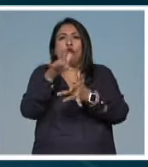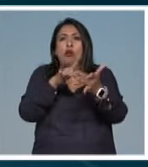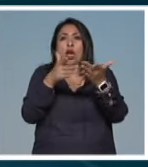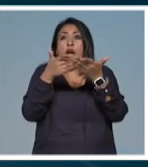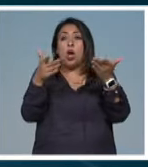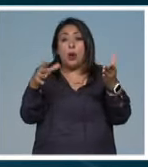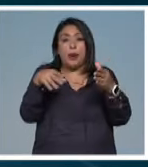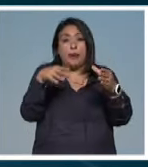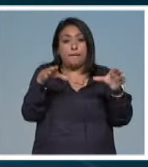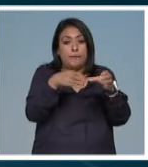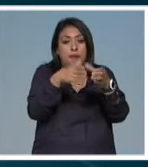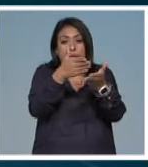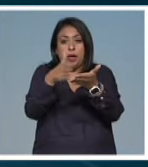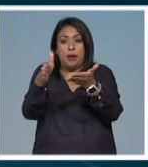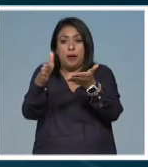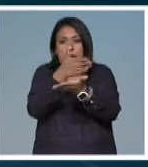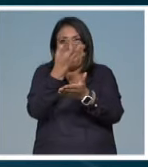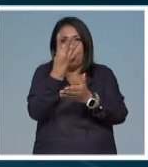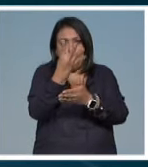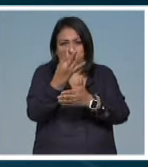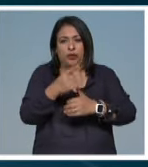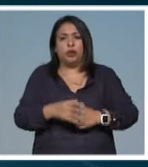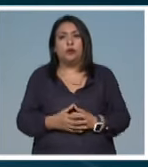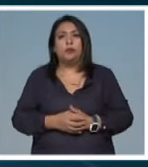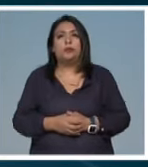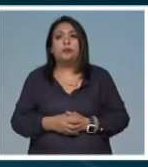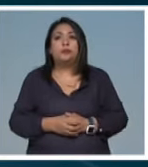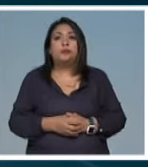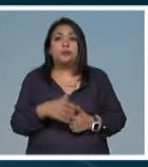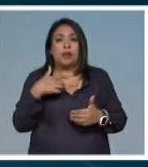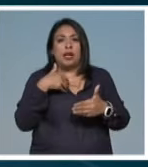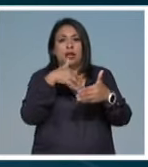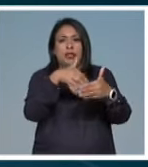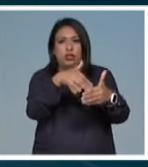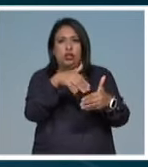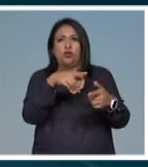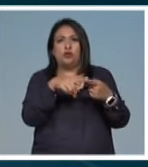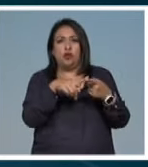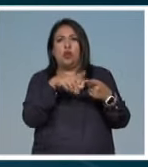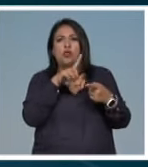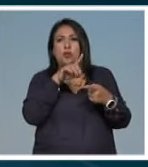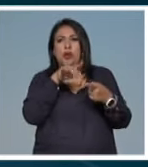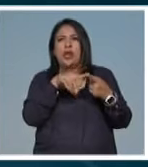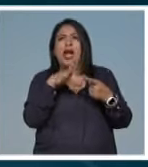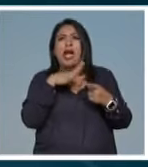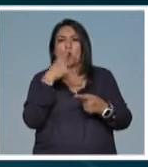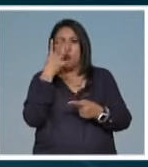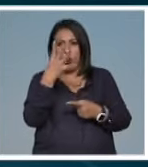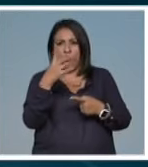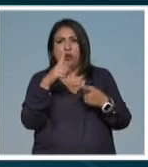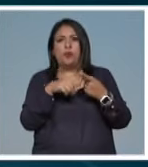son clasificados en cuatro grandes fondos. En el archivo Dominique Jonard contamos con cuatro fondos.